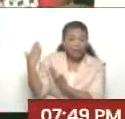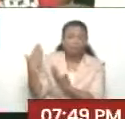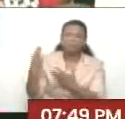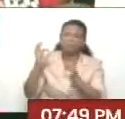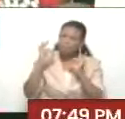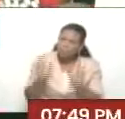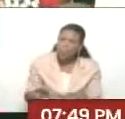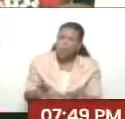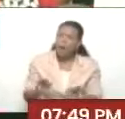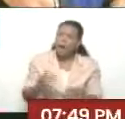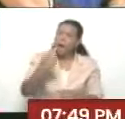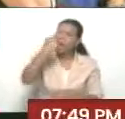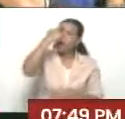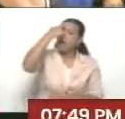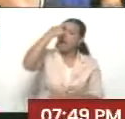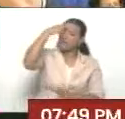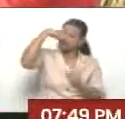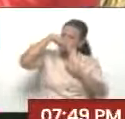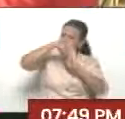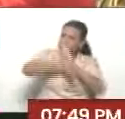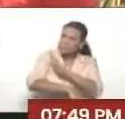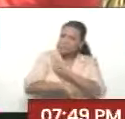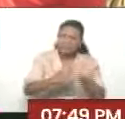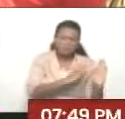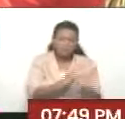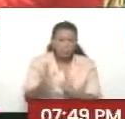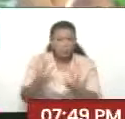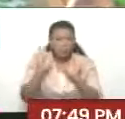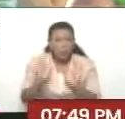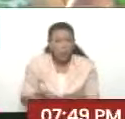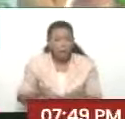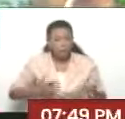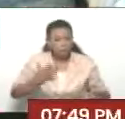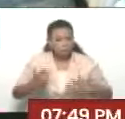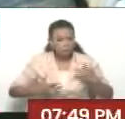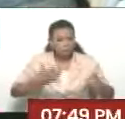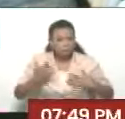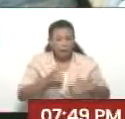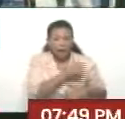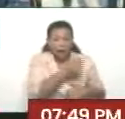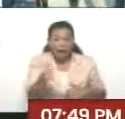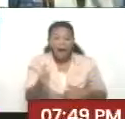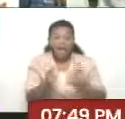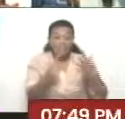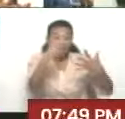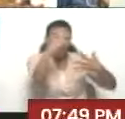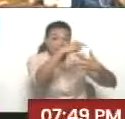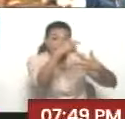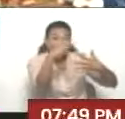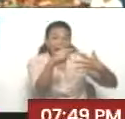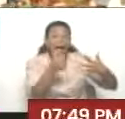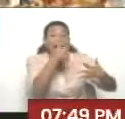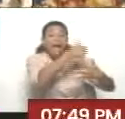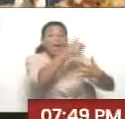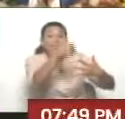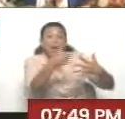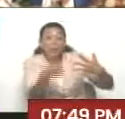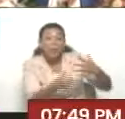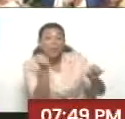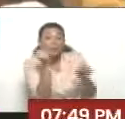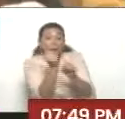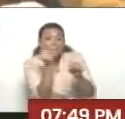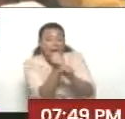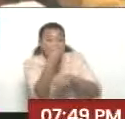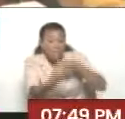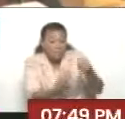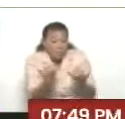profundizar en la agenda concreta de acción para cada T, que es el trabajo que se está